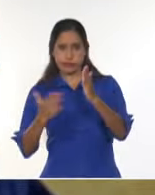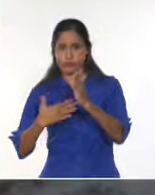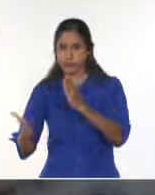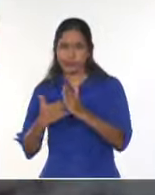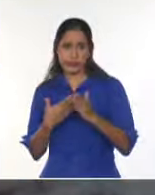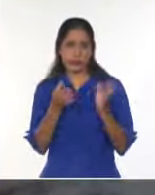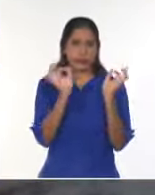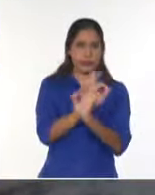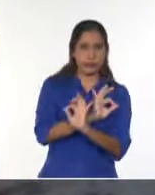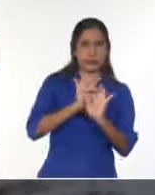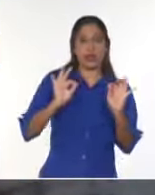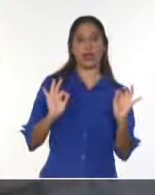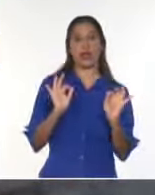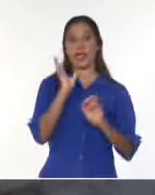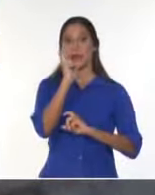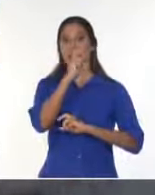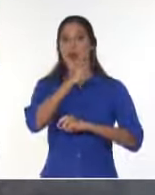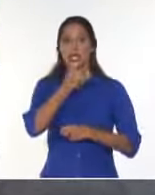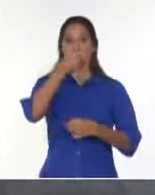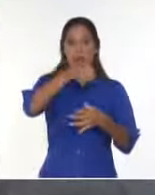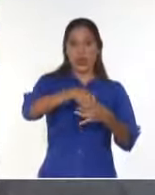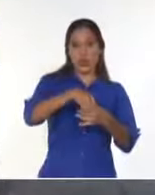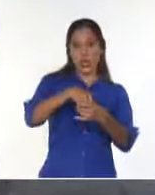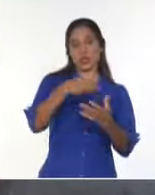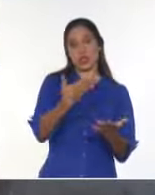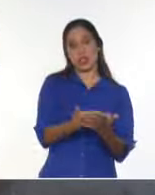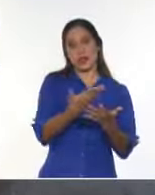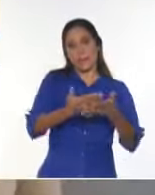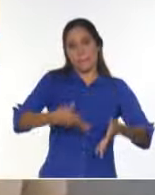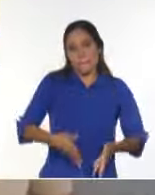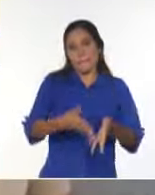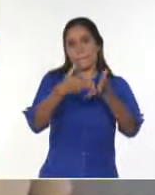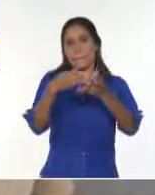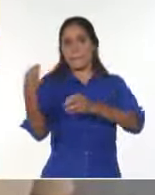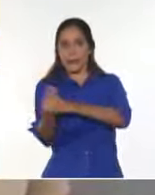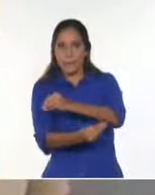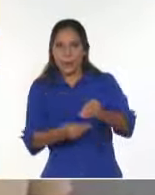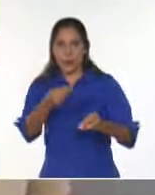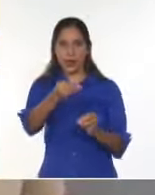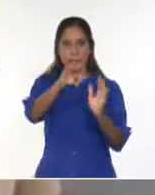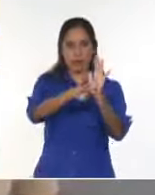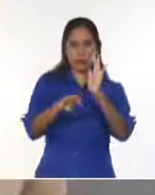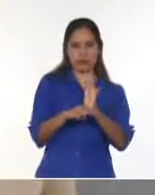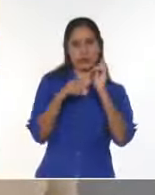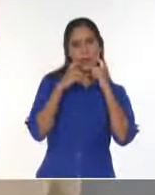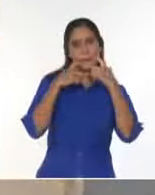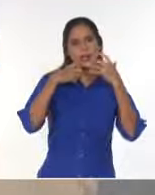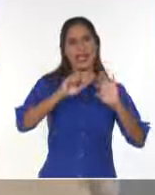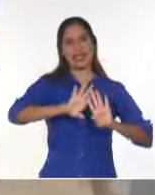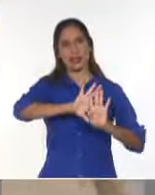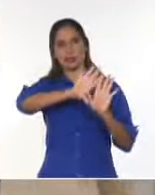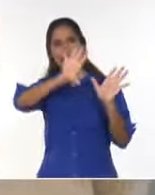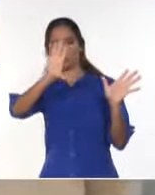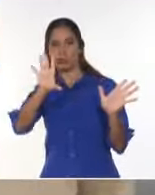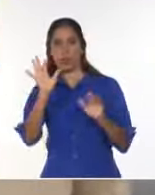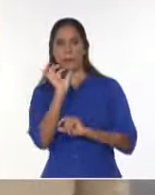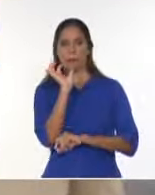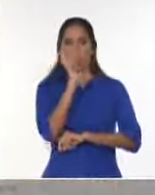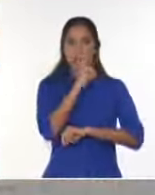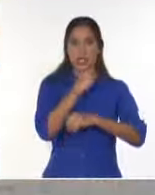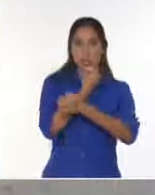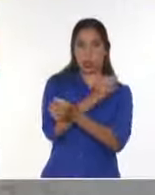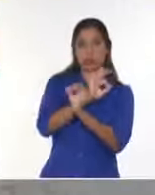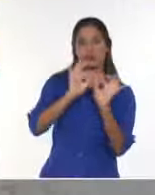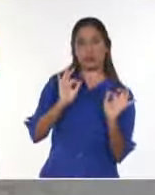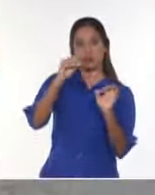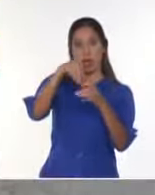en centros e instituciones marcan un programa de transformación del entorno que muestra la participación activa de los